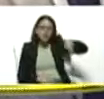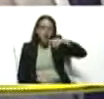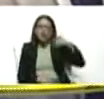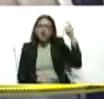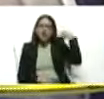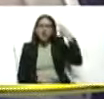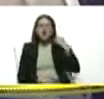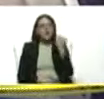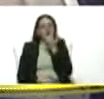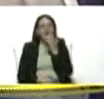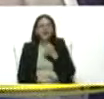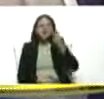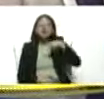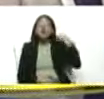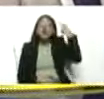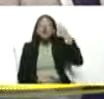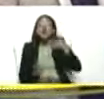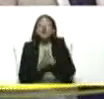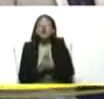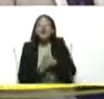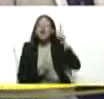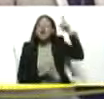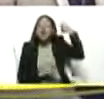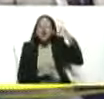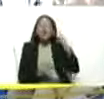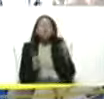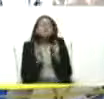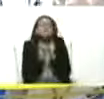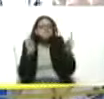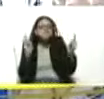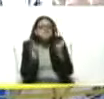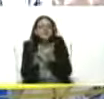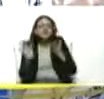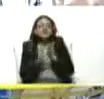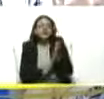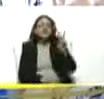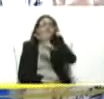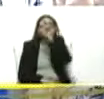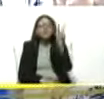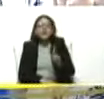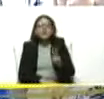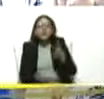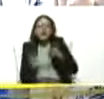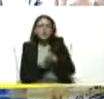dije, locos de amor por Venezuela y por la misión que tenemos que cumplir.